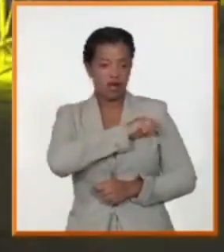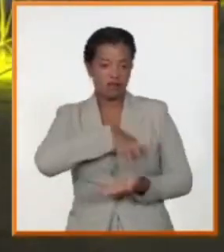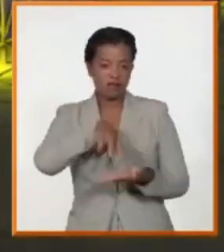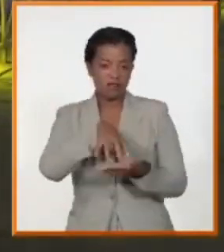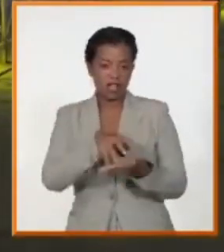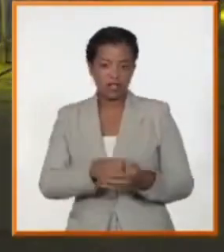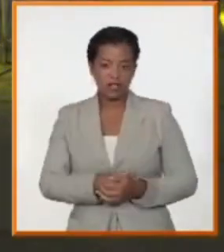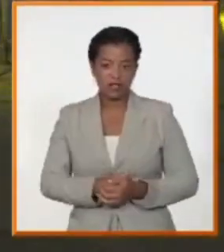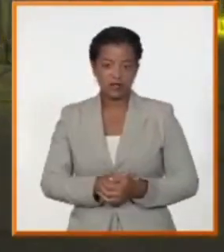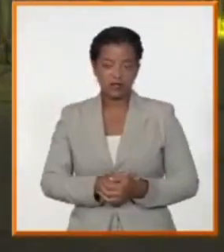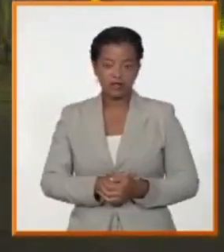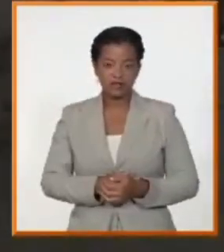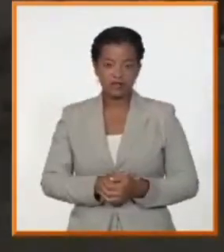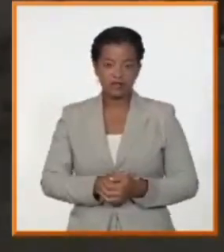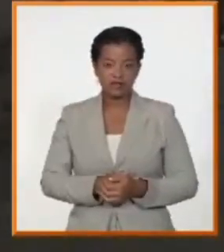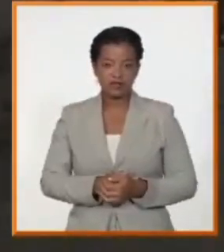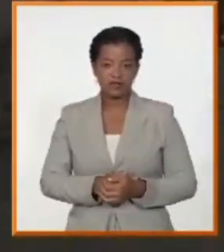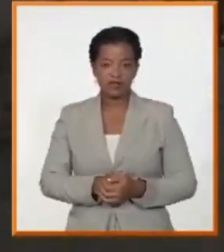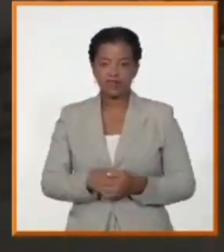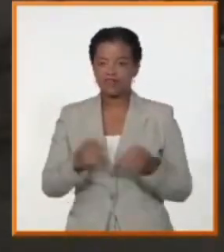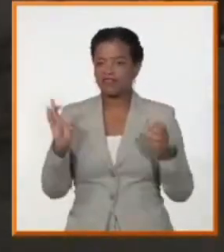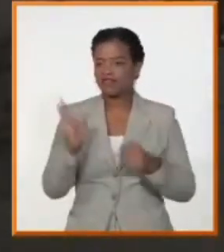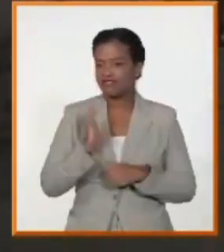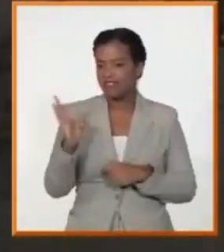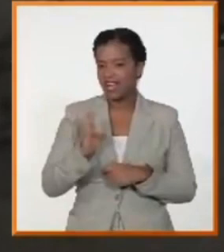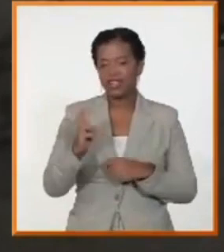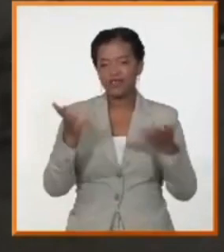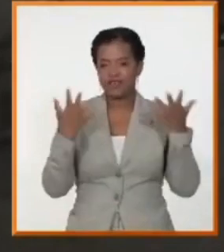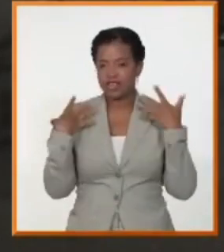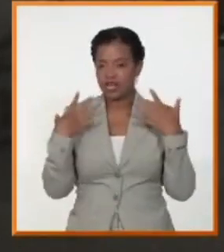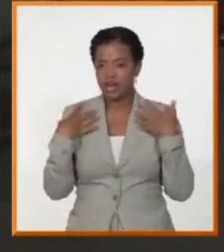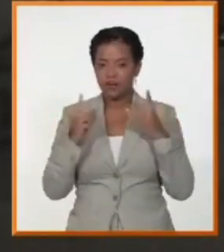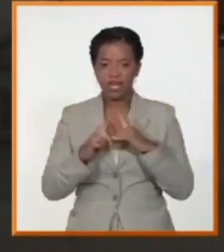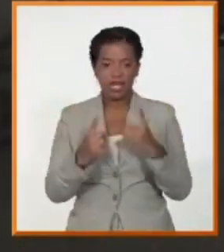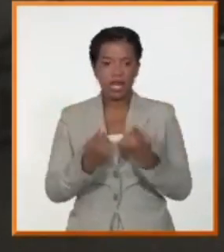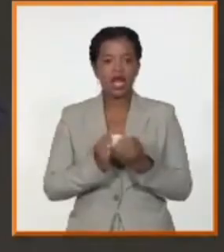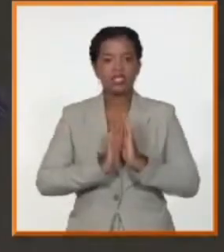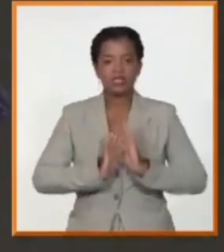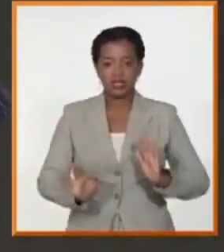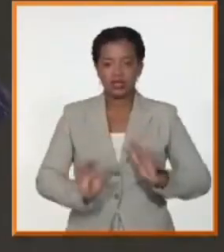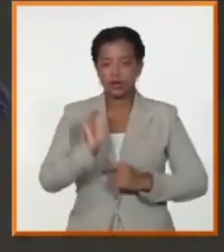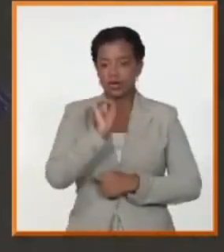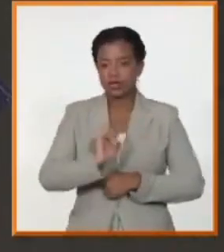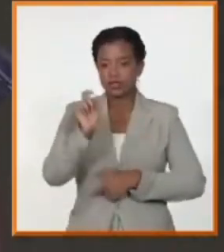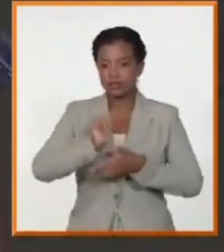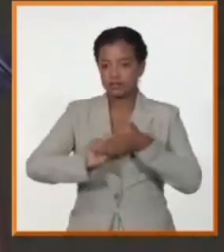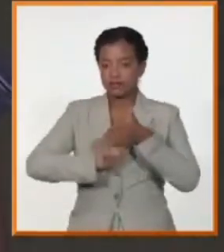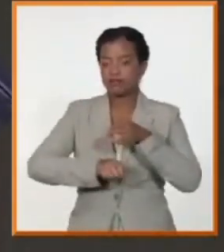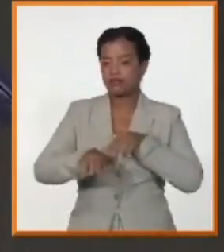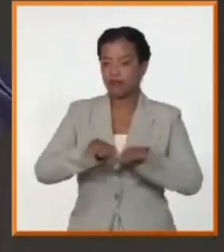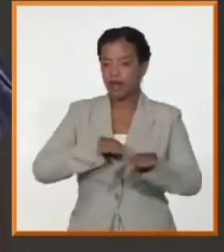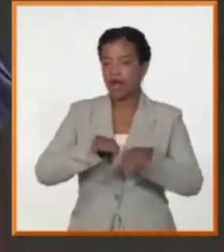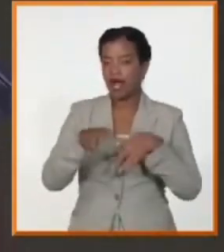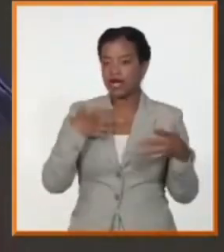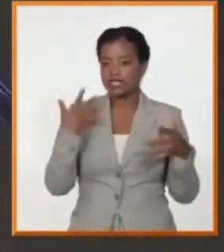a haber un carnaval central, sino va a haber festejos populares. Ya está el comité organizador en función de esas actividades. Van a salir